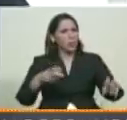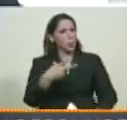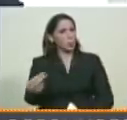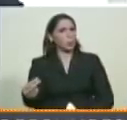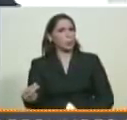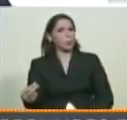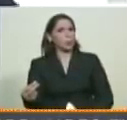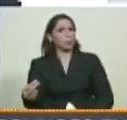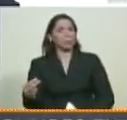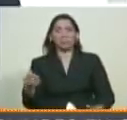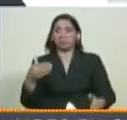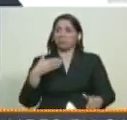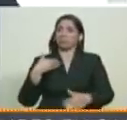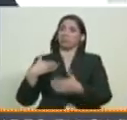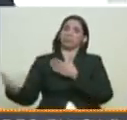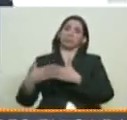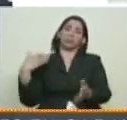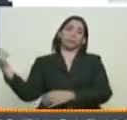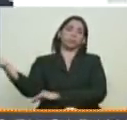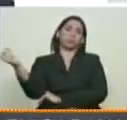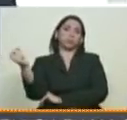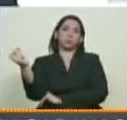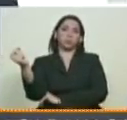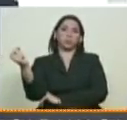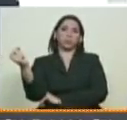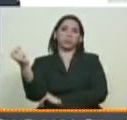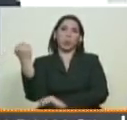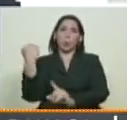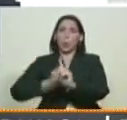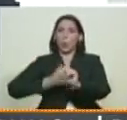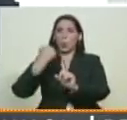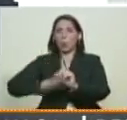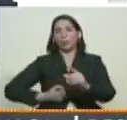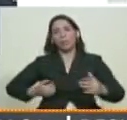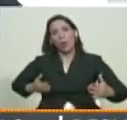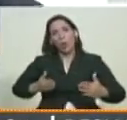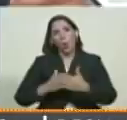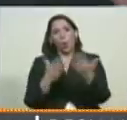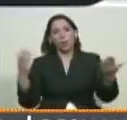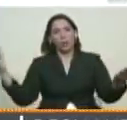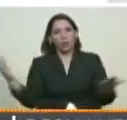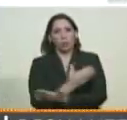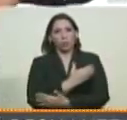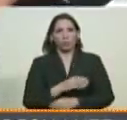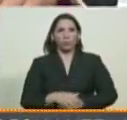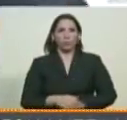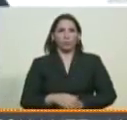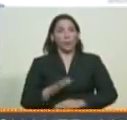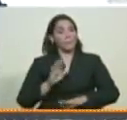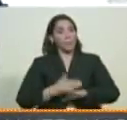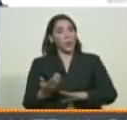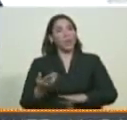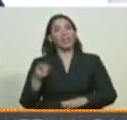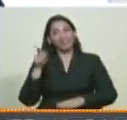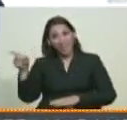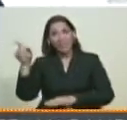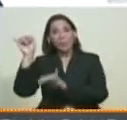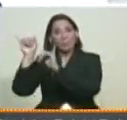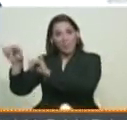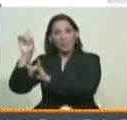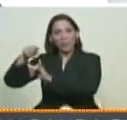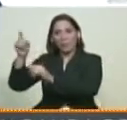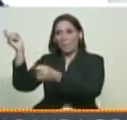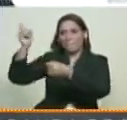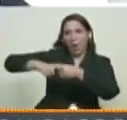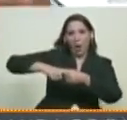no le importaba para nada la lucha en contra de la corrupción, porque estaban inmersos más bien en el